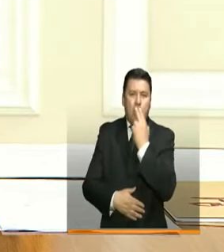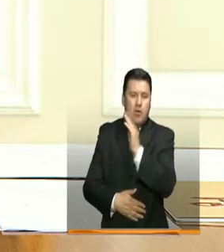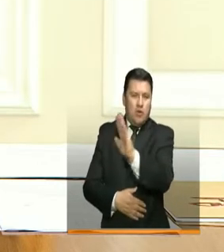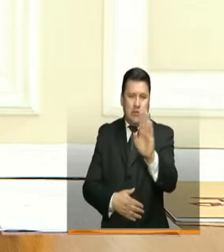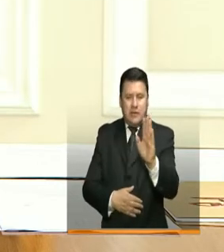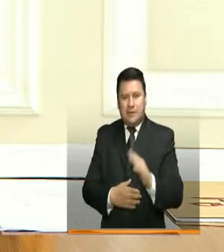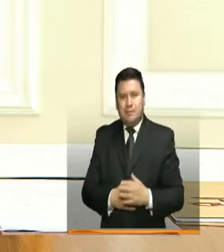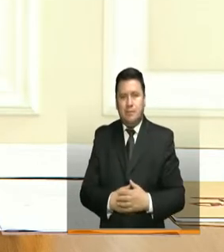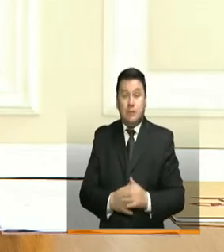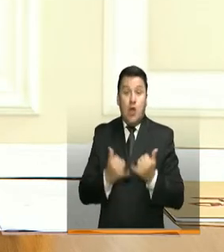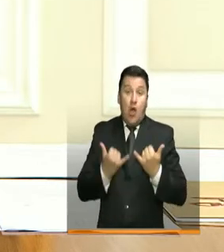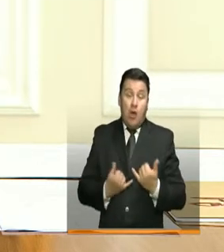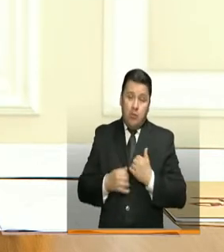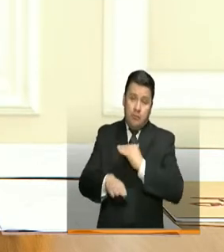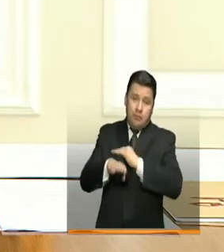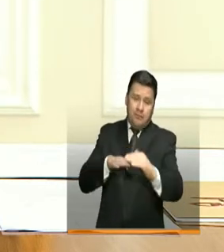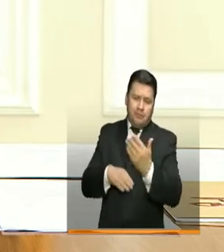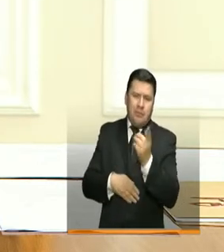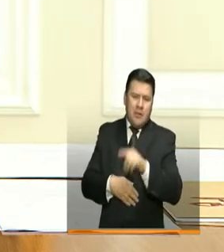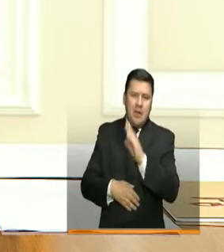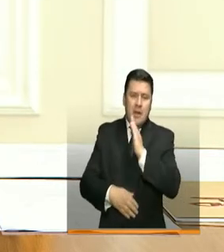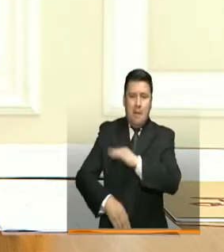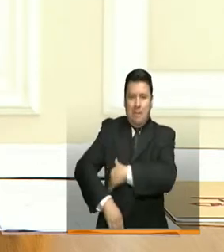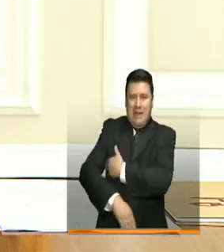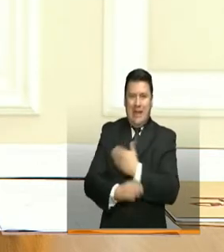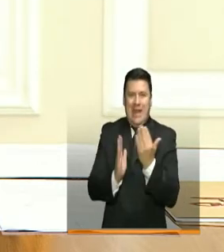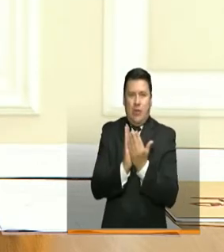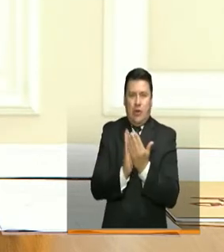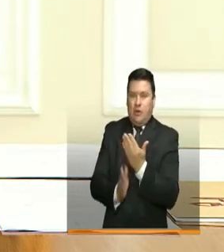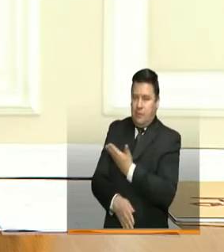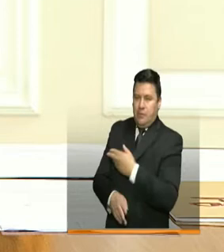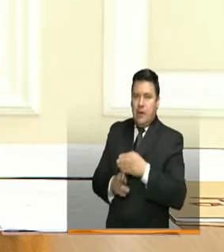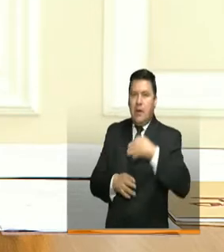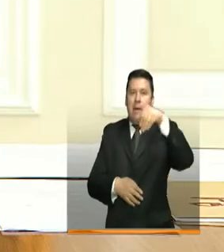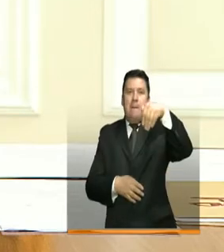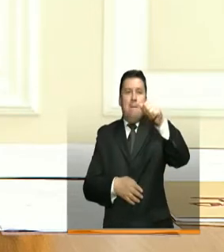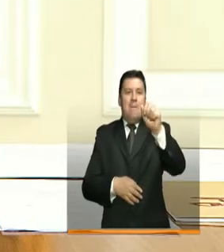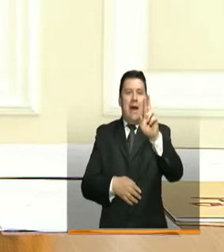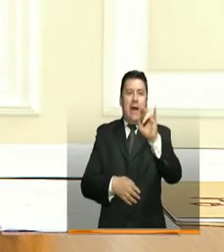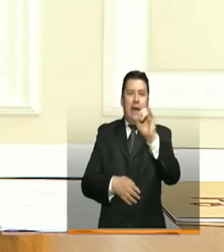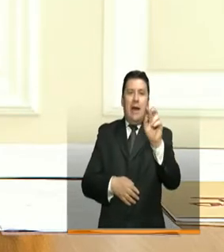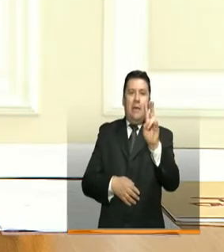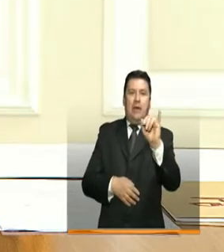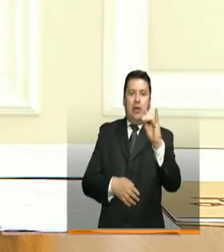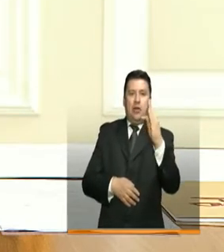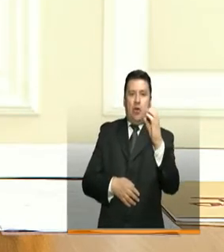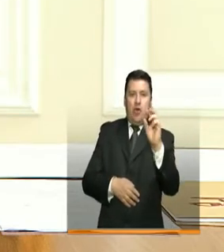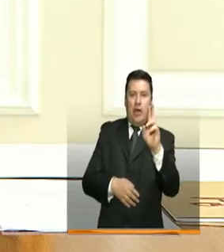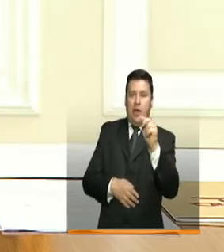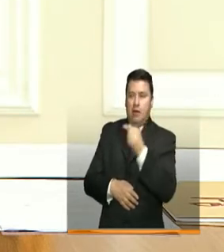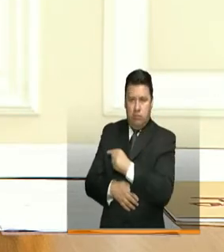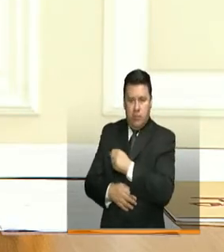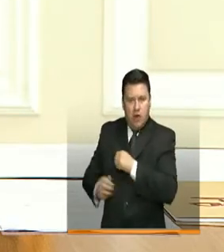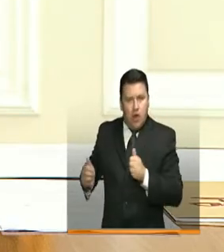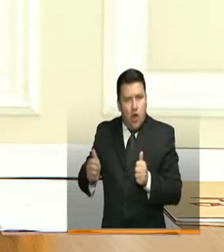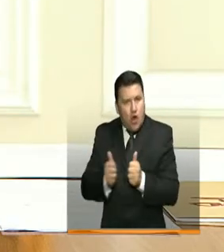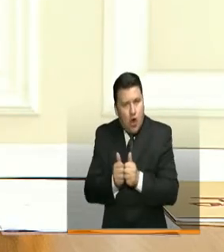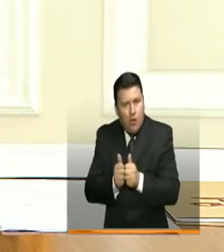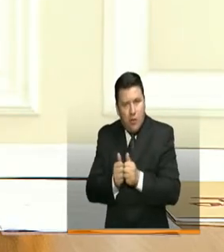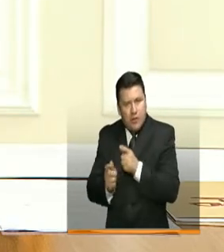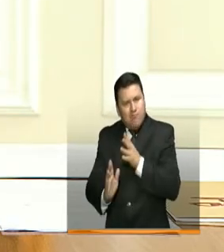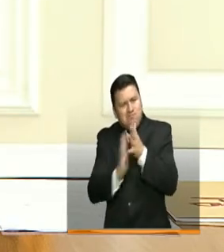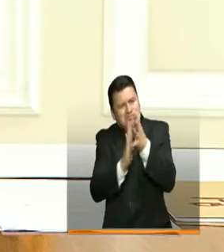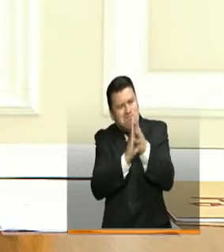ustedes. Y hoy invitado también a la ministra de Educación, a María Victoria Angulo, para que nos acompañe y nos